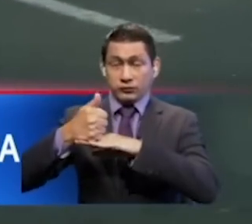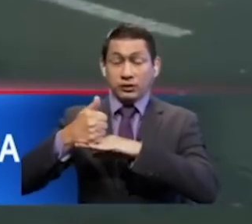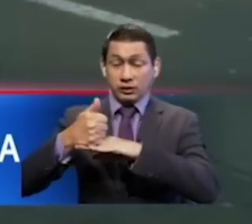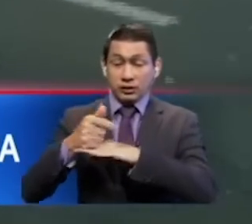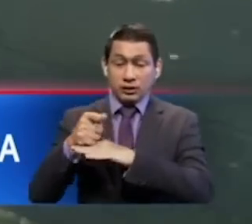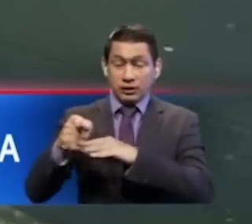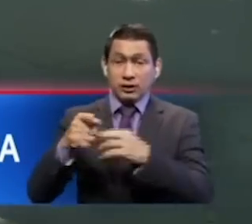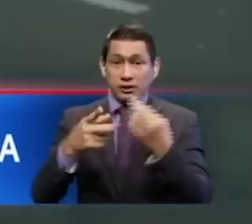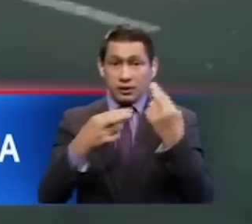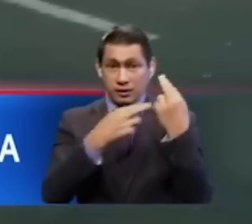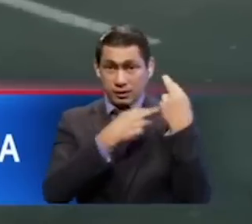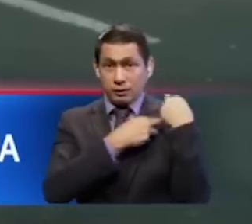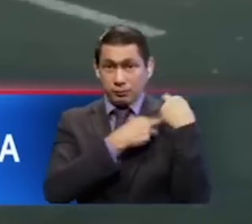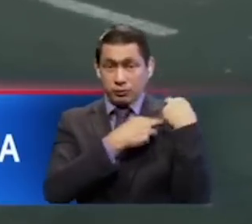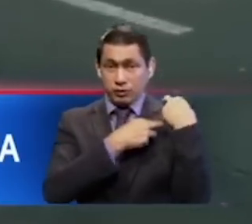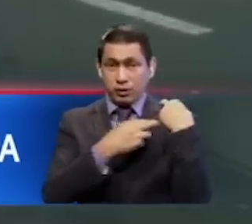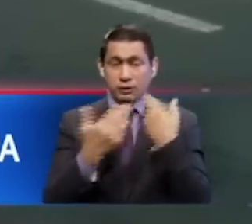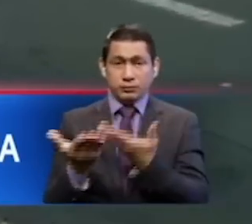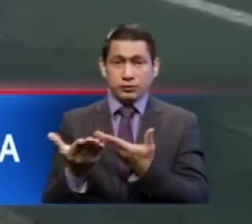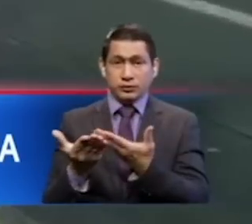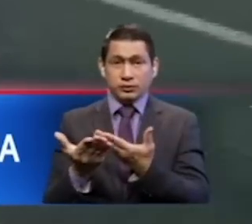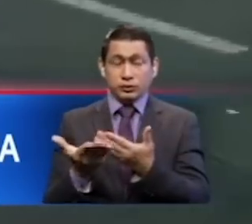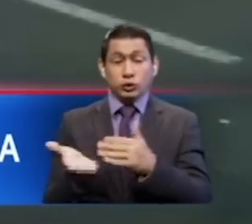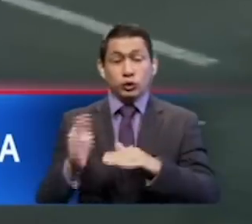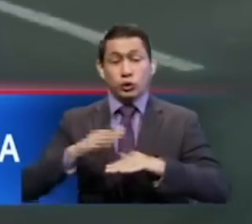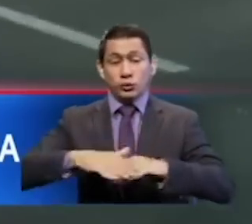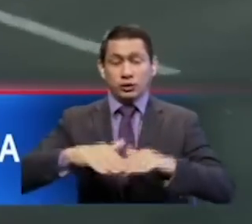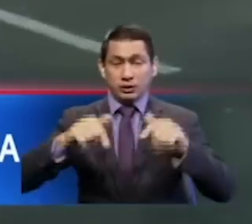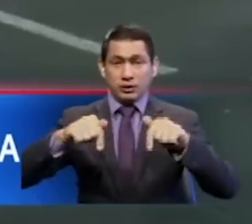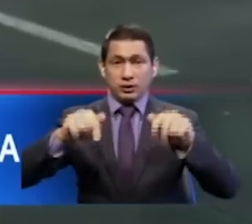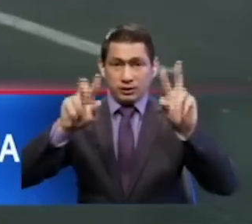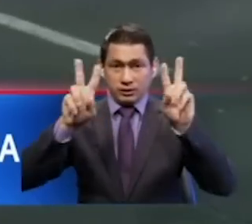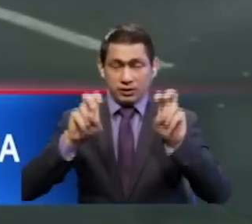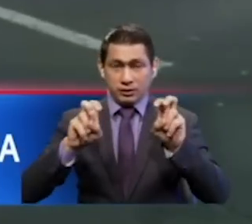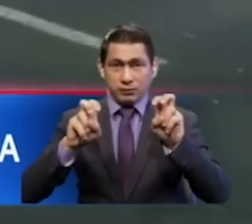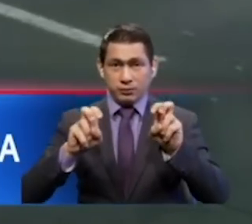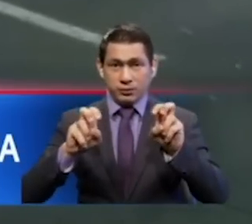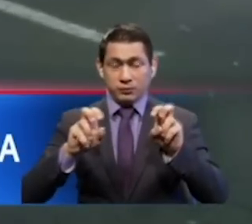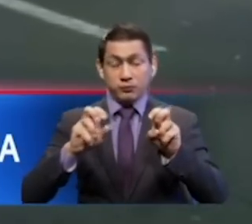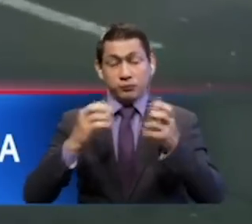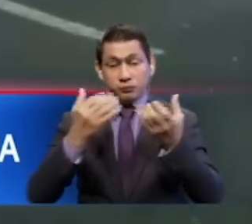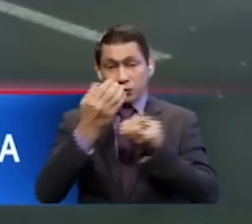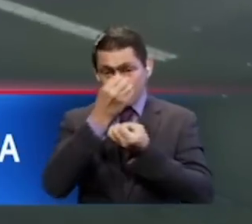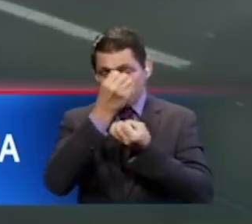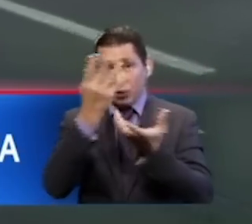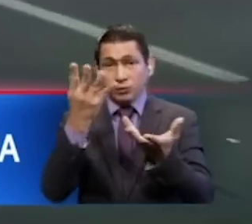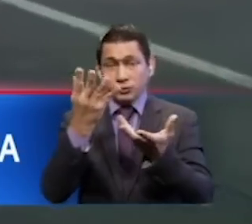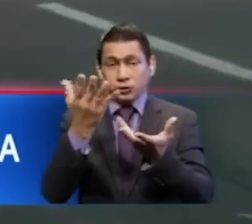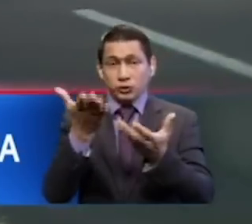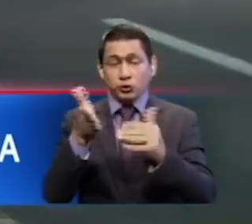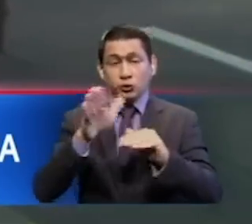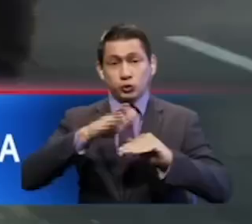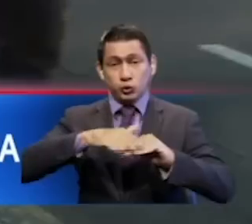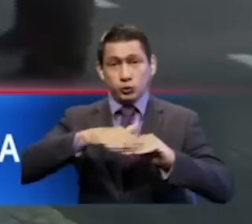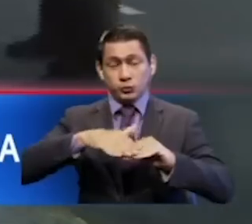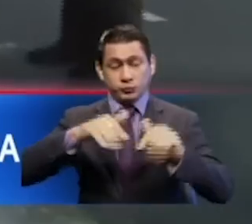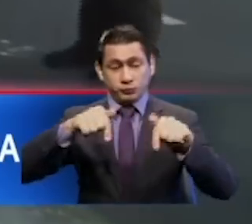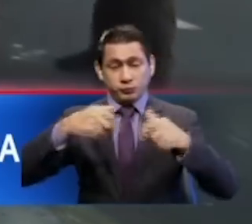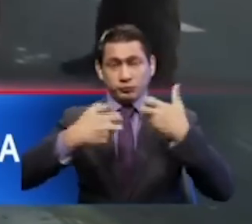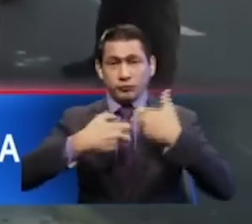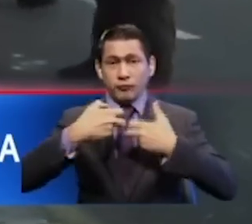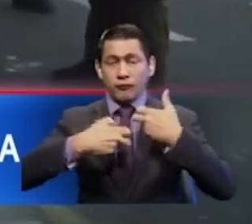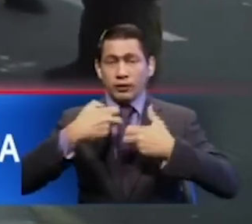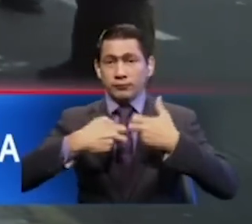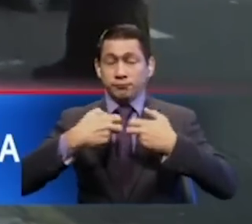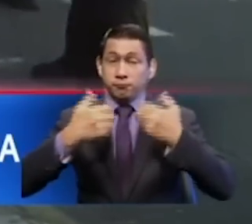está inteligenciando sobre todo del tema para dar mayores detalles y dar la información exacta en torno a lo ocurrido. Lo